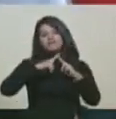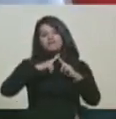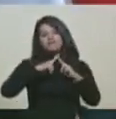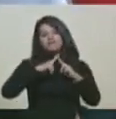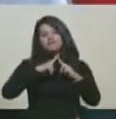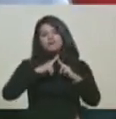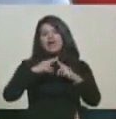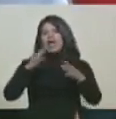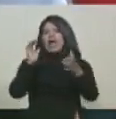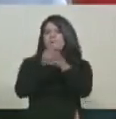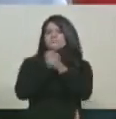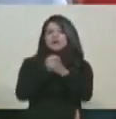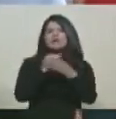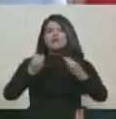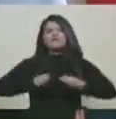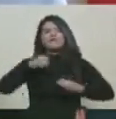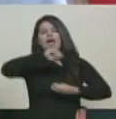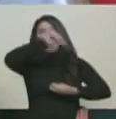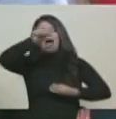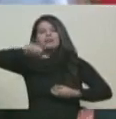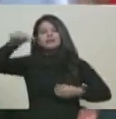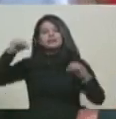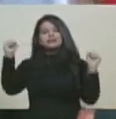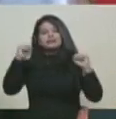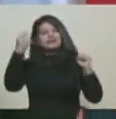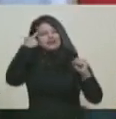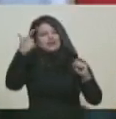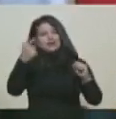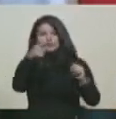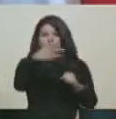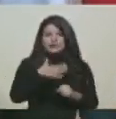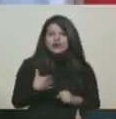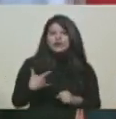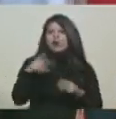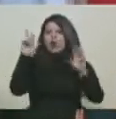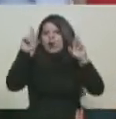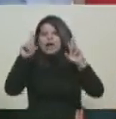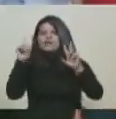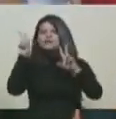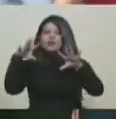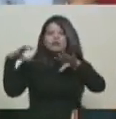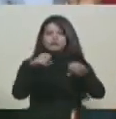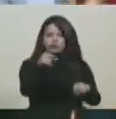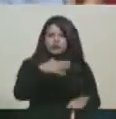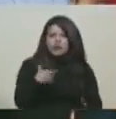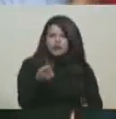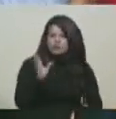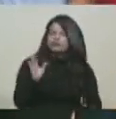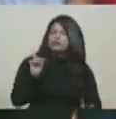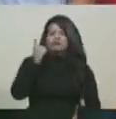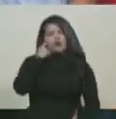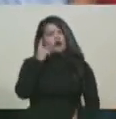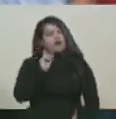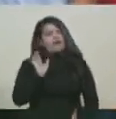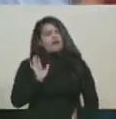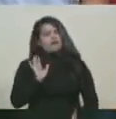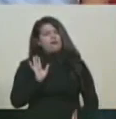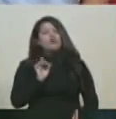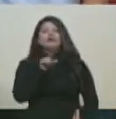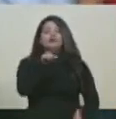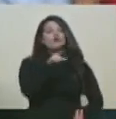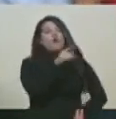camarada paisano andino, yo no creo que eso sea lo que usted quiera para Venezuela. Usted puede ser opositor, si quiere,